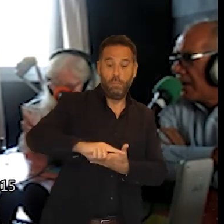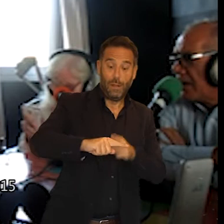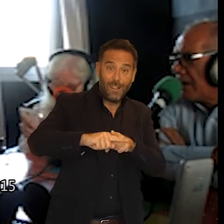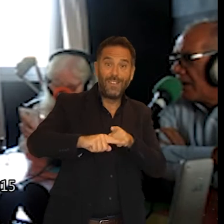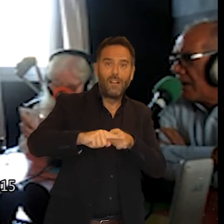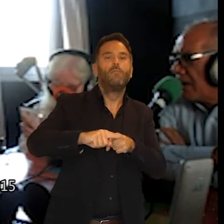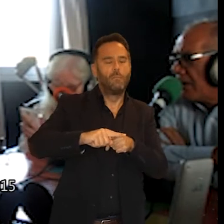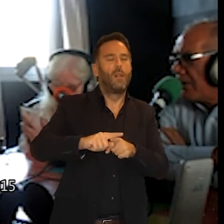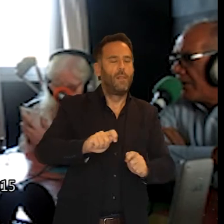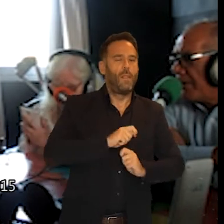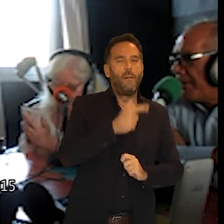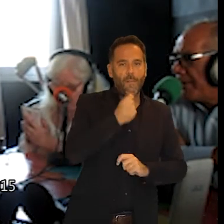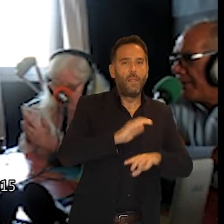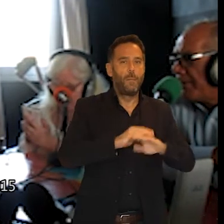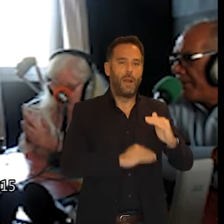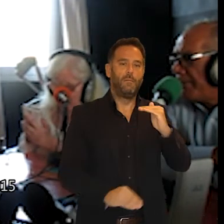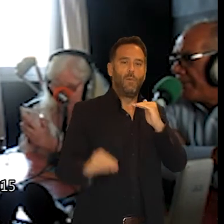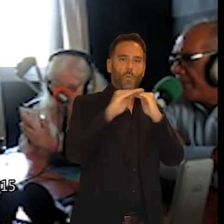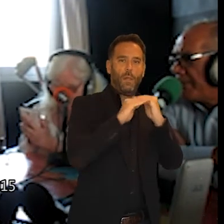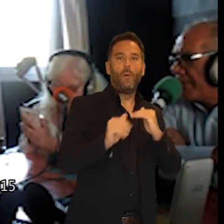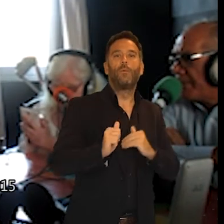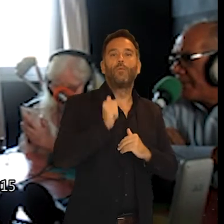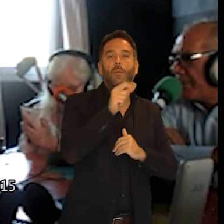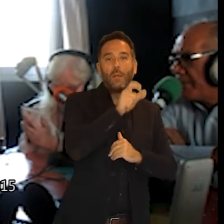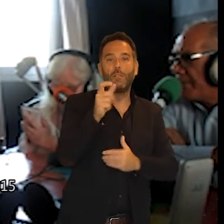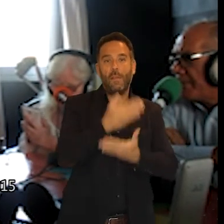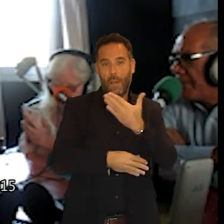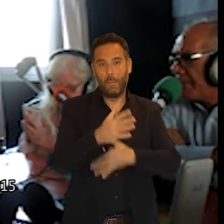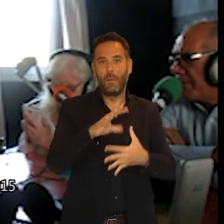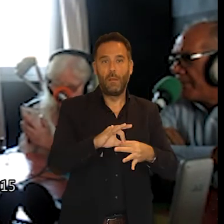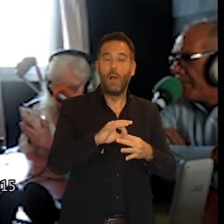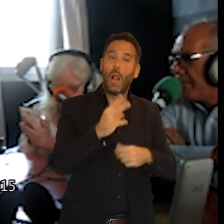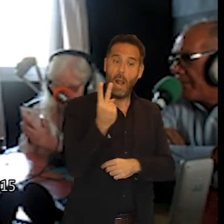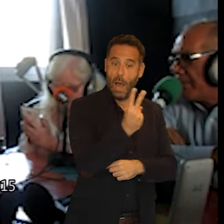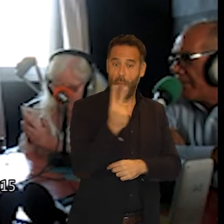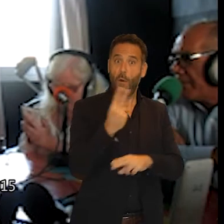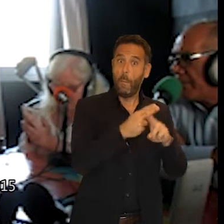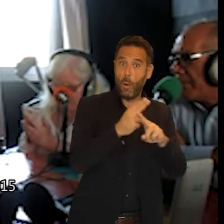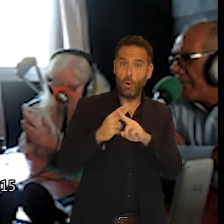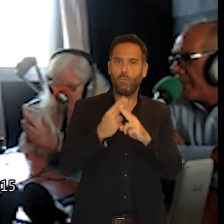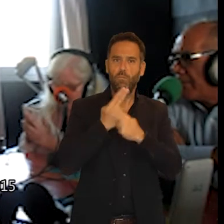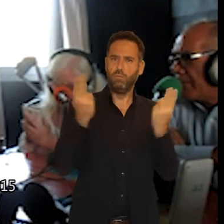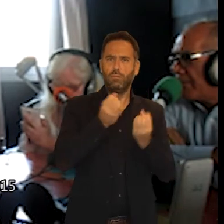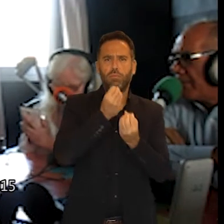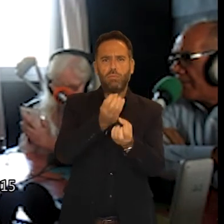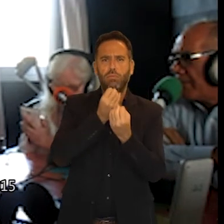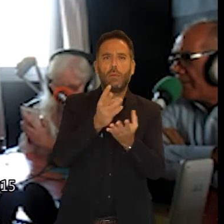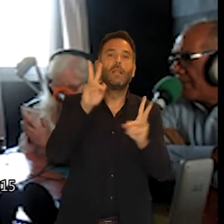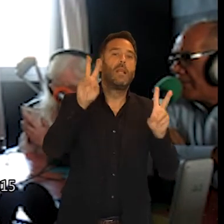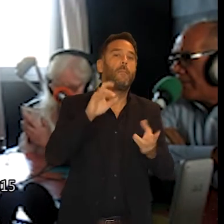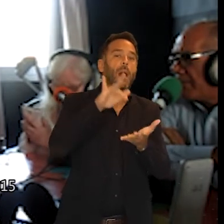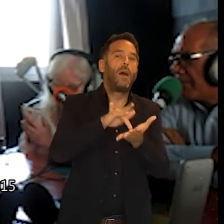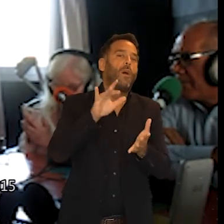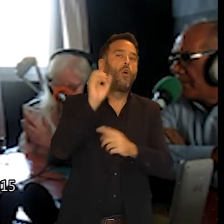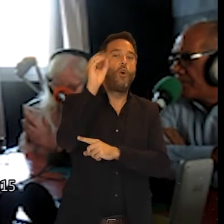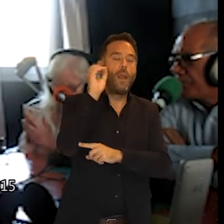la igualdad de oportunidades de las personas con discapacidad. Así se manifiestan ambas política durante una jornada sobre defensa jurídica